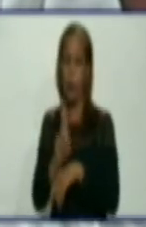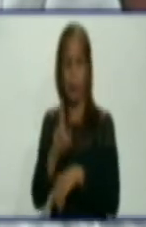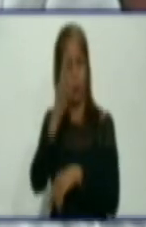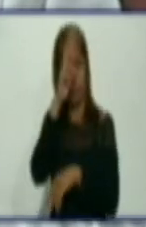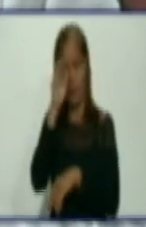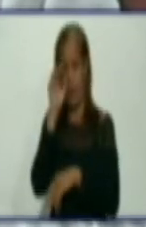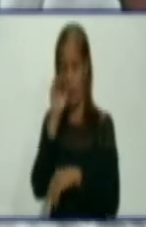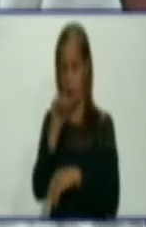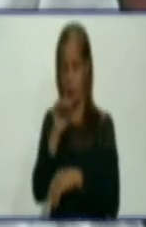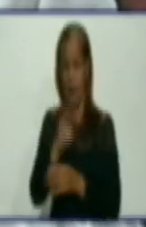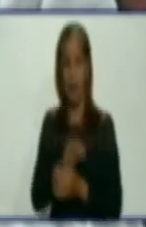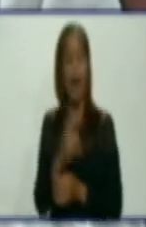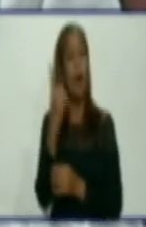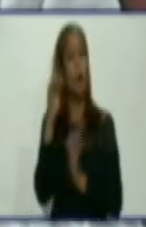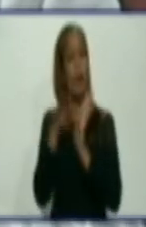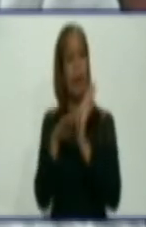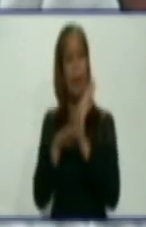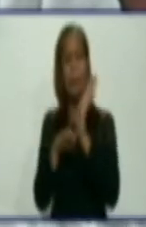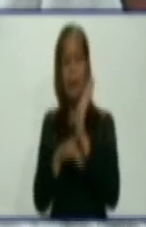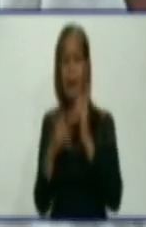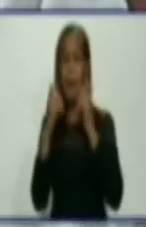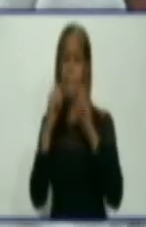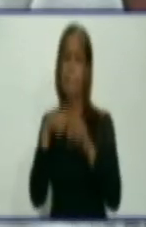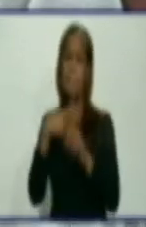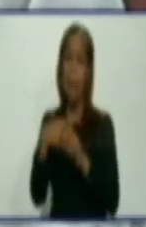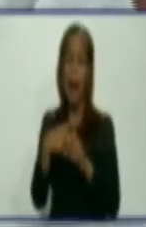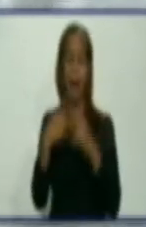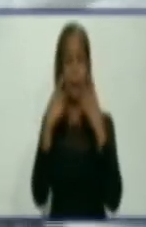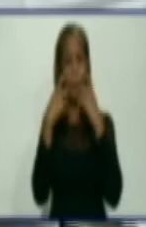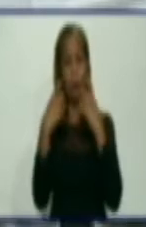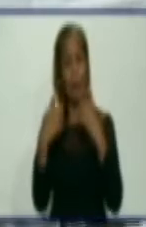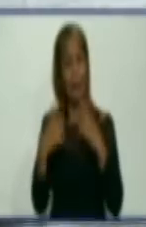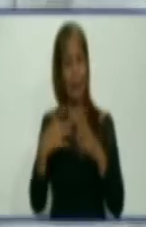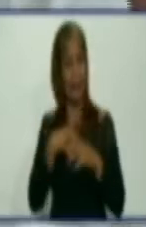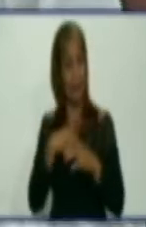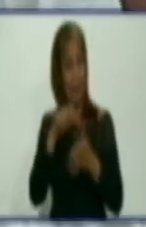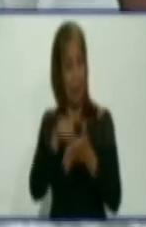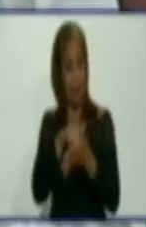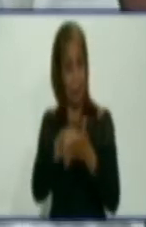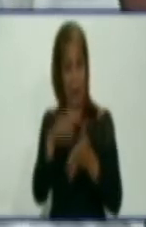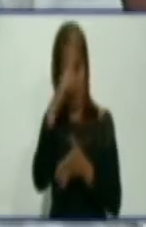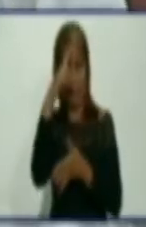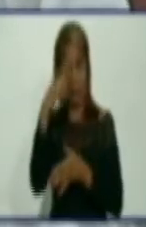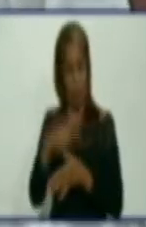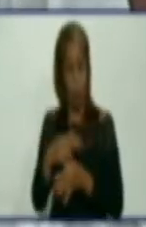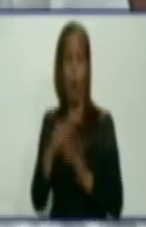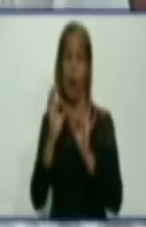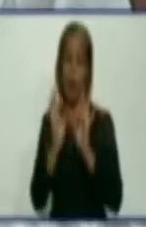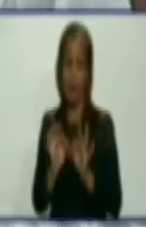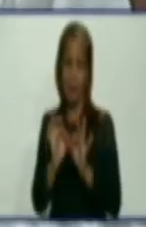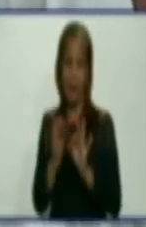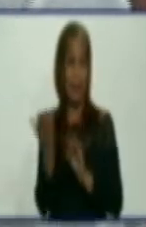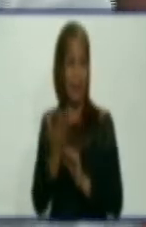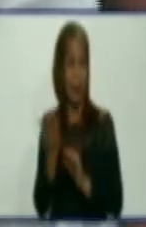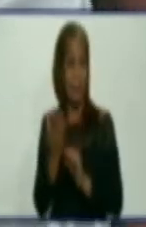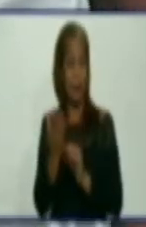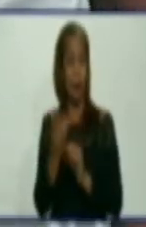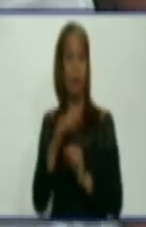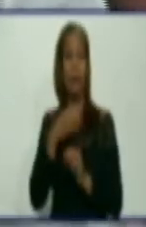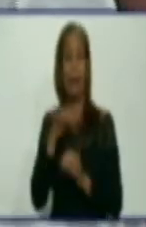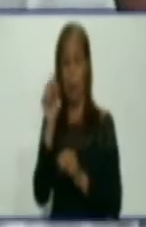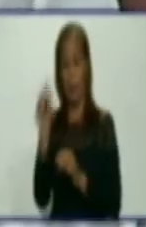las medidas más importantes que tiene el plan, ya que aislaríamos del resto de la población las personas que se enferman o que